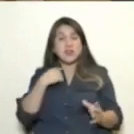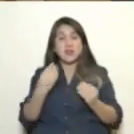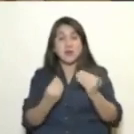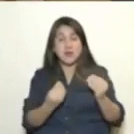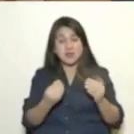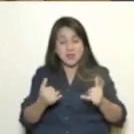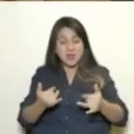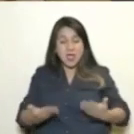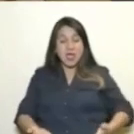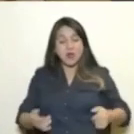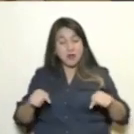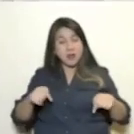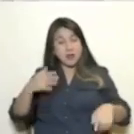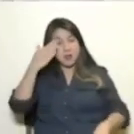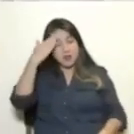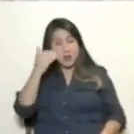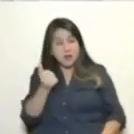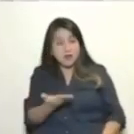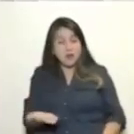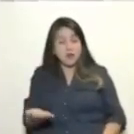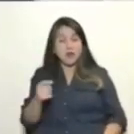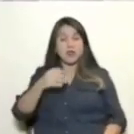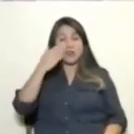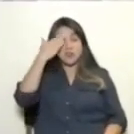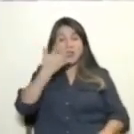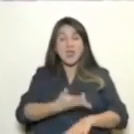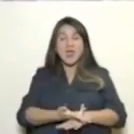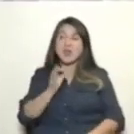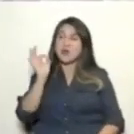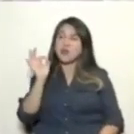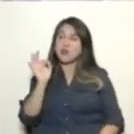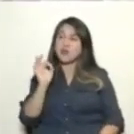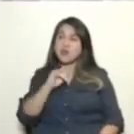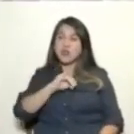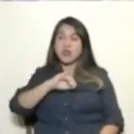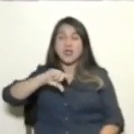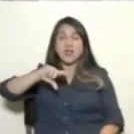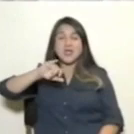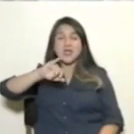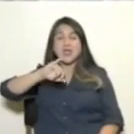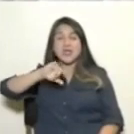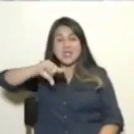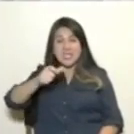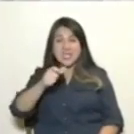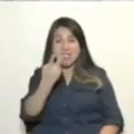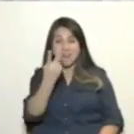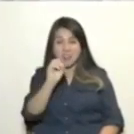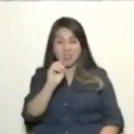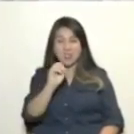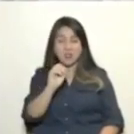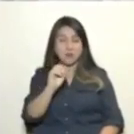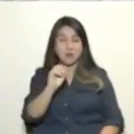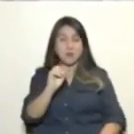pasado ahora, en estos días, bueno, en estos días hubo una reunión del famoso G20, precisamente